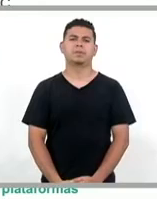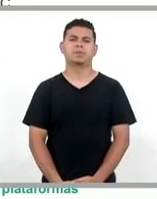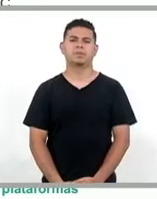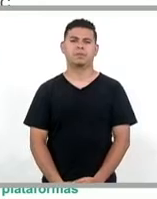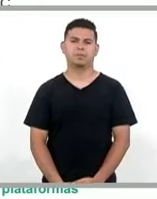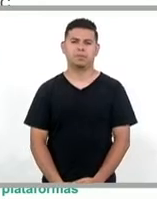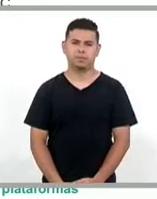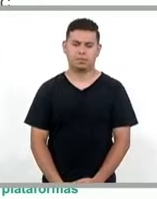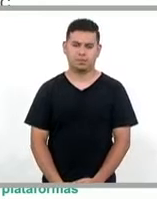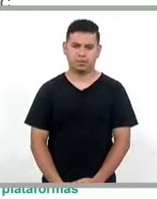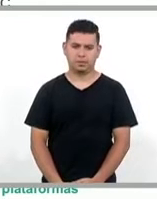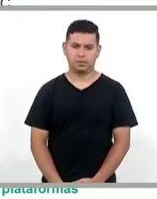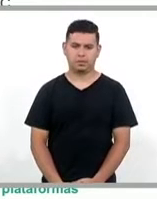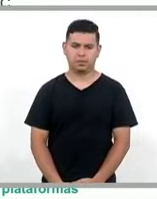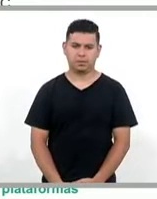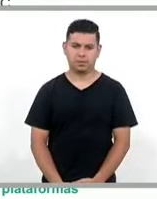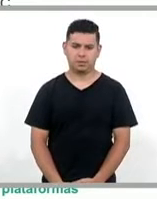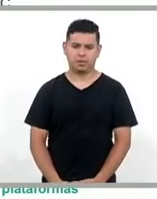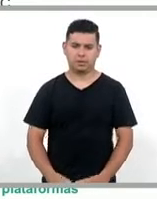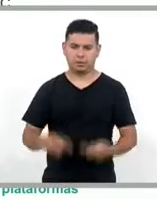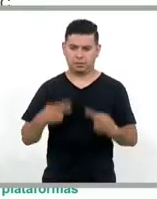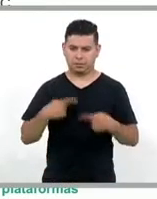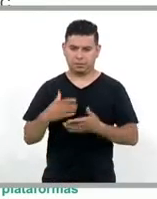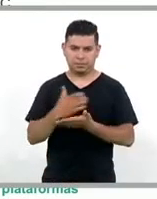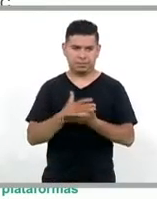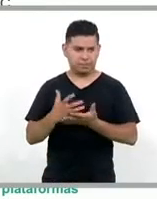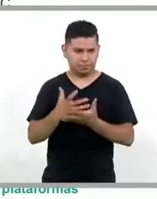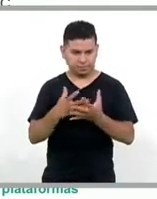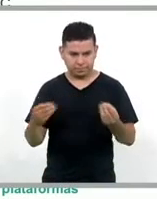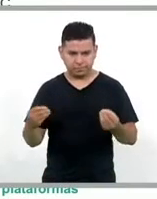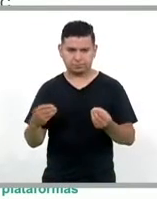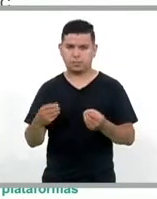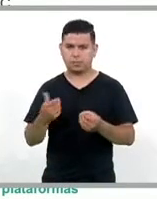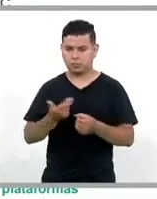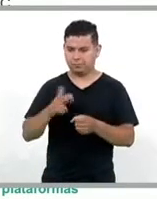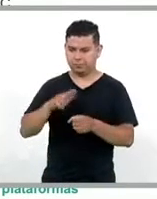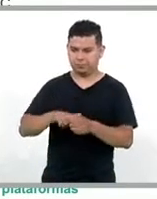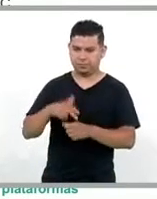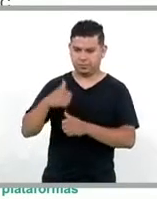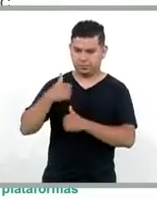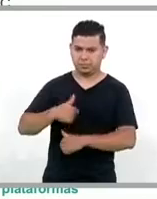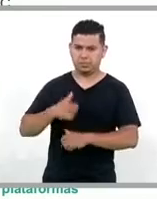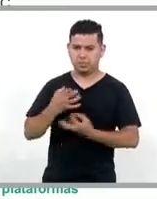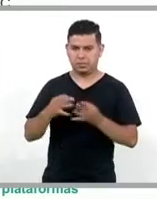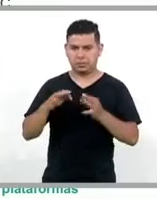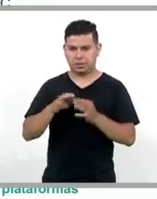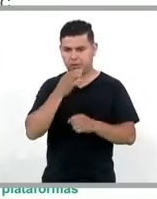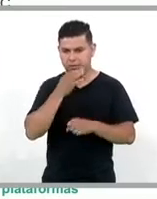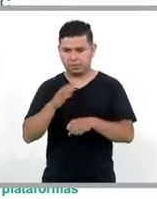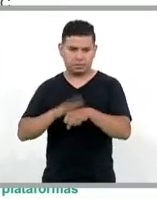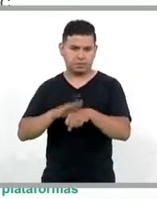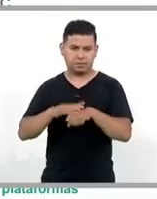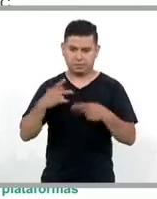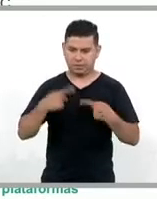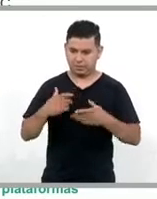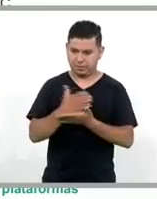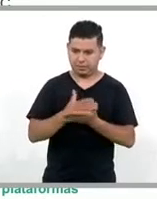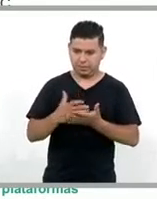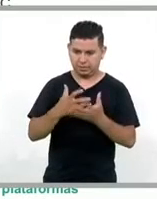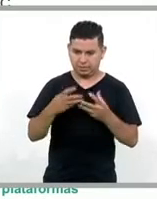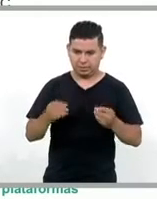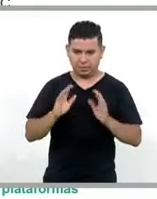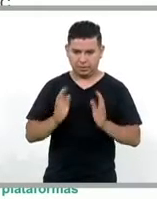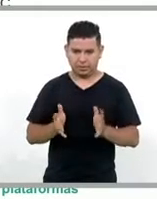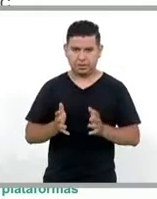en la cuestión de casos recuperados por jurisdicción esta tabla es muy importante son los casos recuperados y